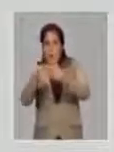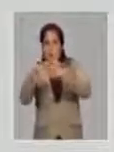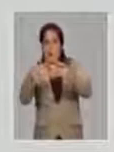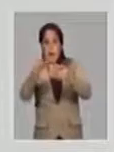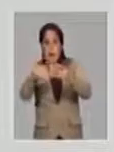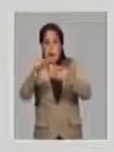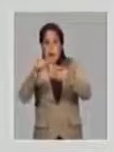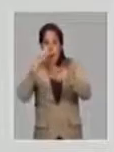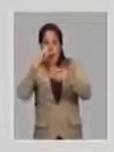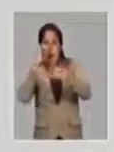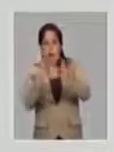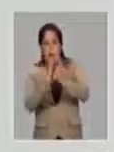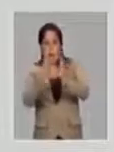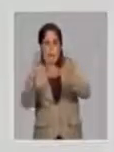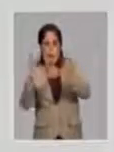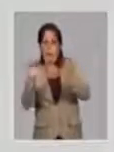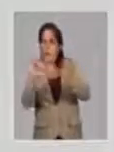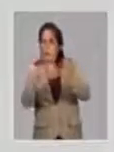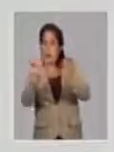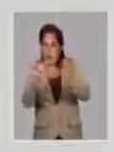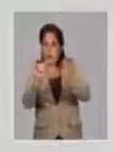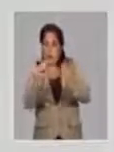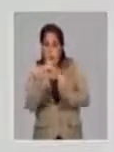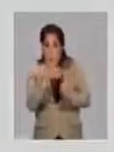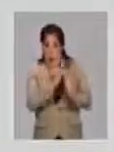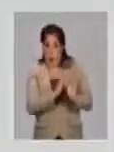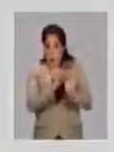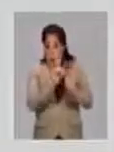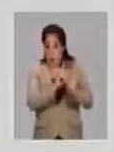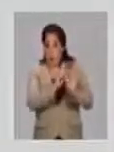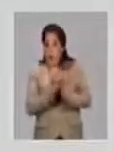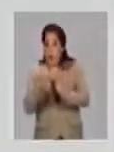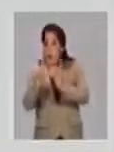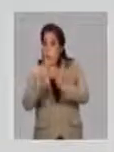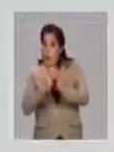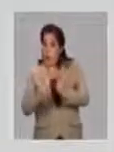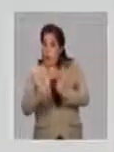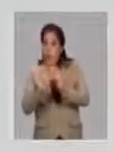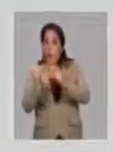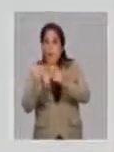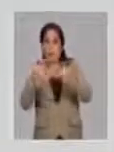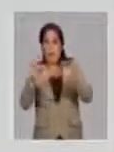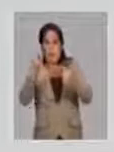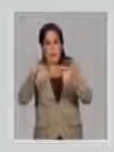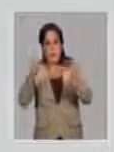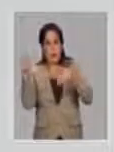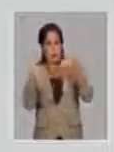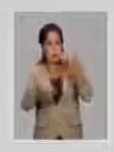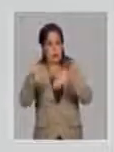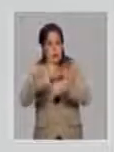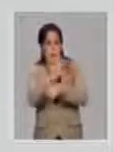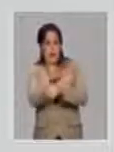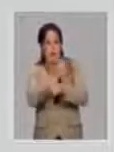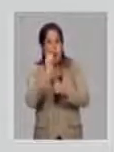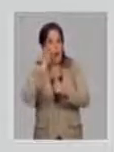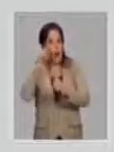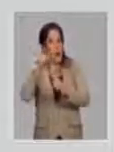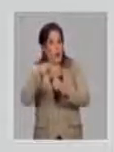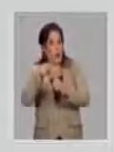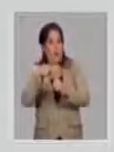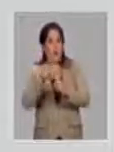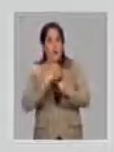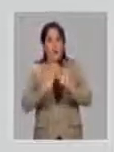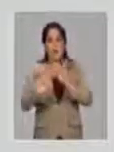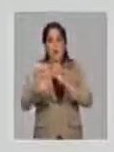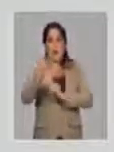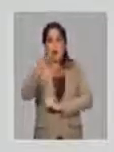la muestra y creció también la edad, el rango de edad. Exacto, o sea, el paso de fase 1 a fase 2 implica que se amplía la muestra, porque se amplía el objetivo